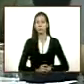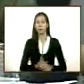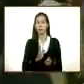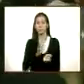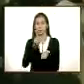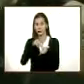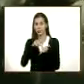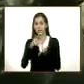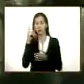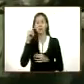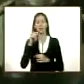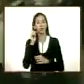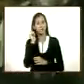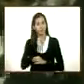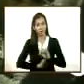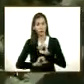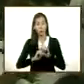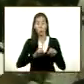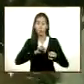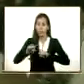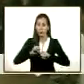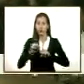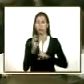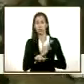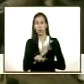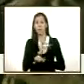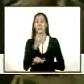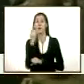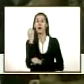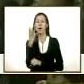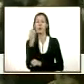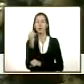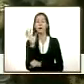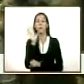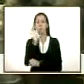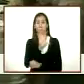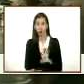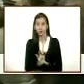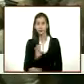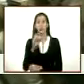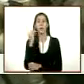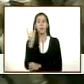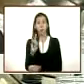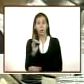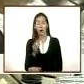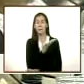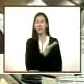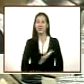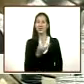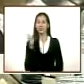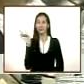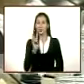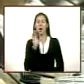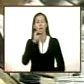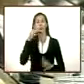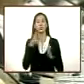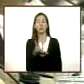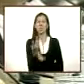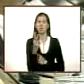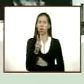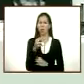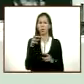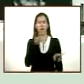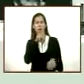Su participación en el diálogo Movimientos Sociales y Gobiernos de la Primera Conferencia de los Pueblos, en Cochabamba, el presidente venezolano se refirió a la doble